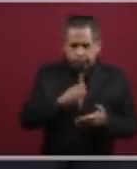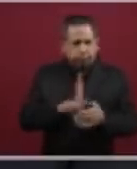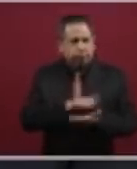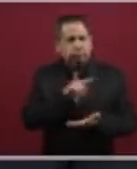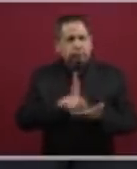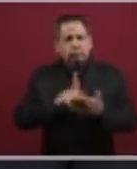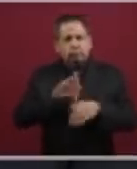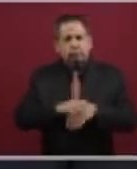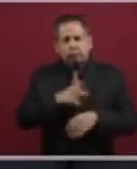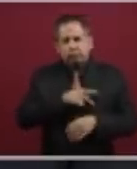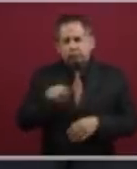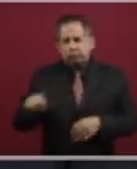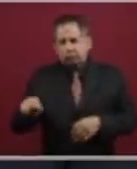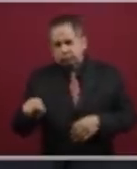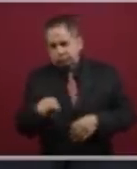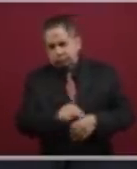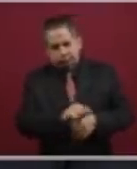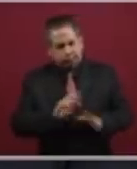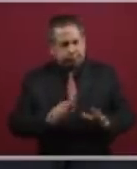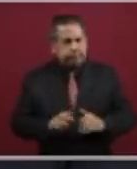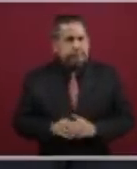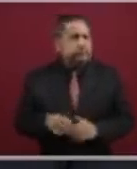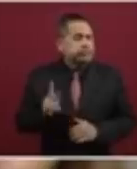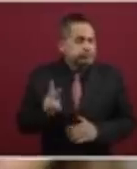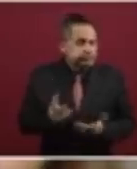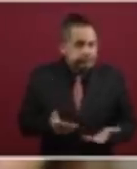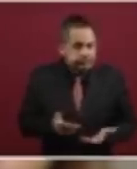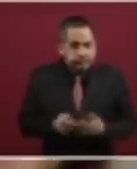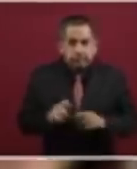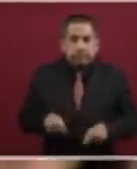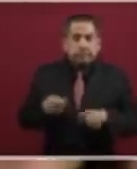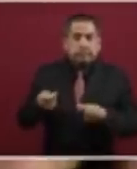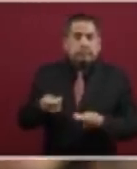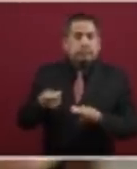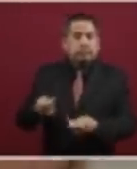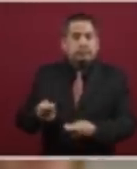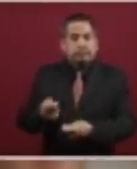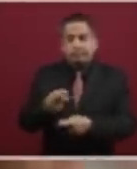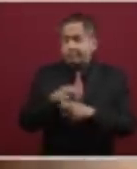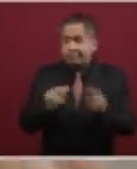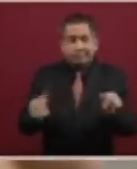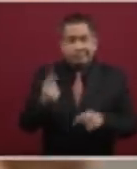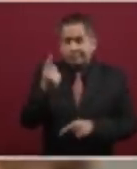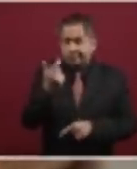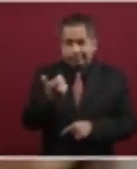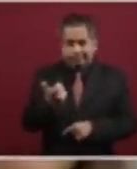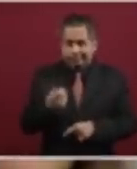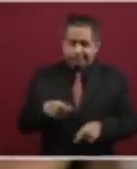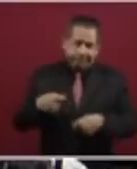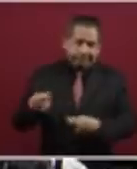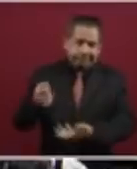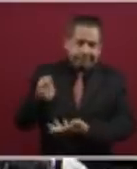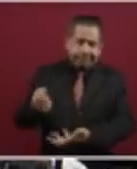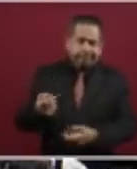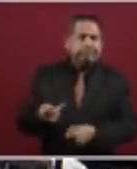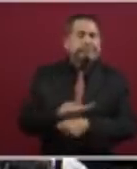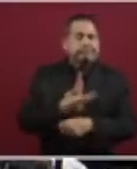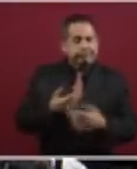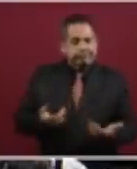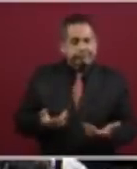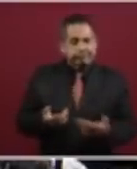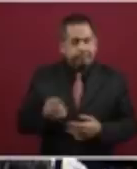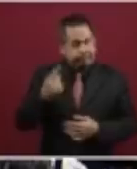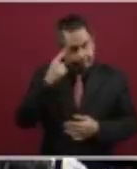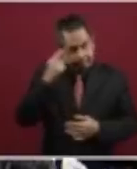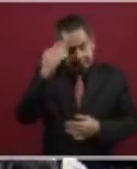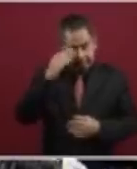pobres del país, a los más desfavorecidos. Sin embargo, no se ha entregado un solo peso de ese presupuesto. Esto finalmente detonó,